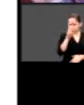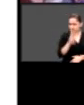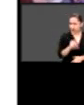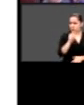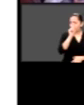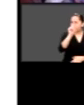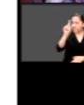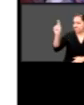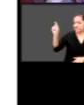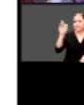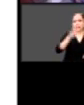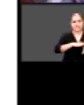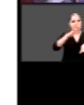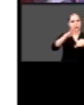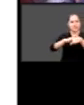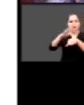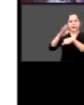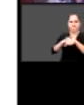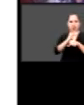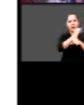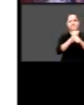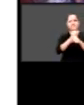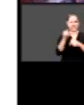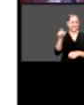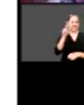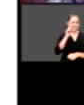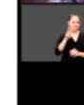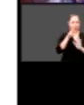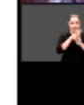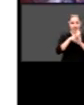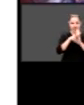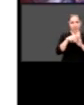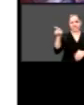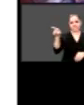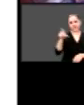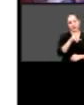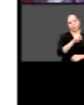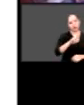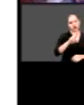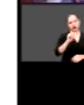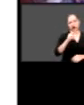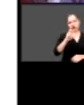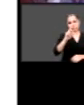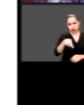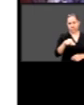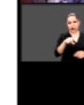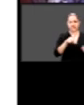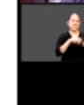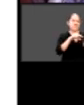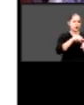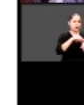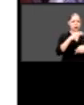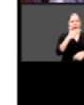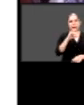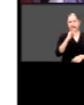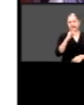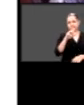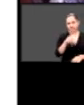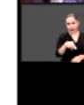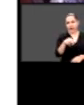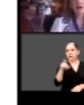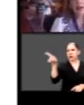video que nos mostraron al principio. Estaba el doctor Shonkoff, el doctor Heckman, varios investigadores.